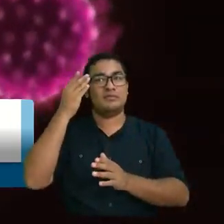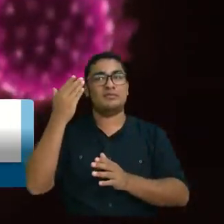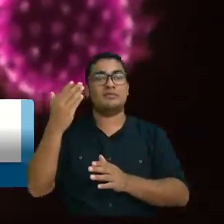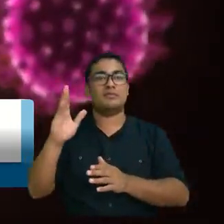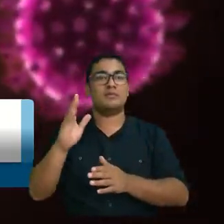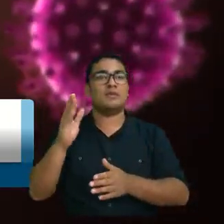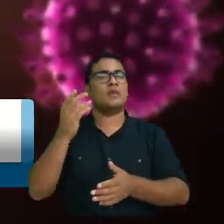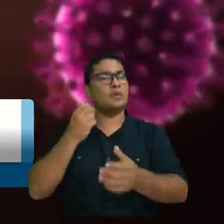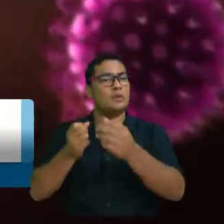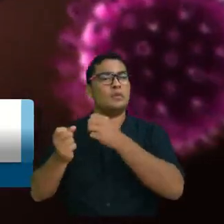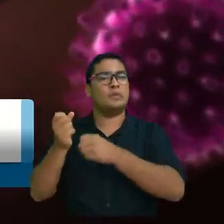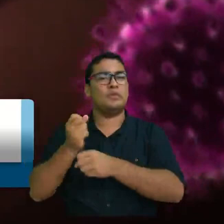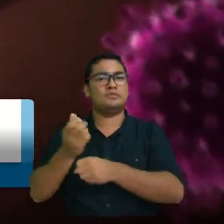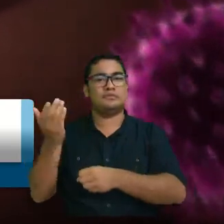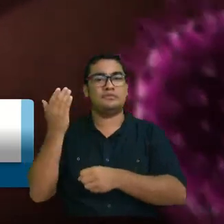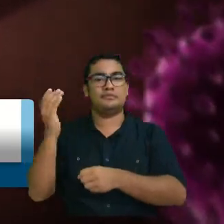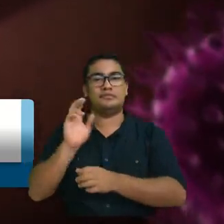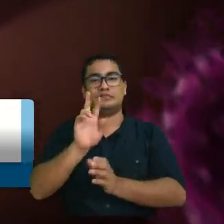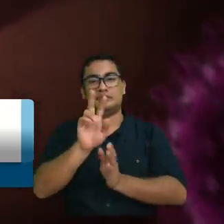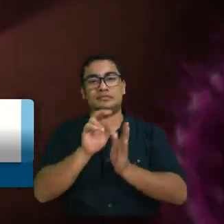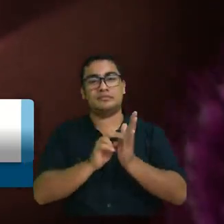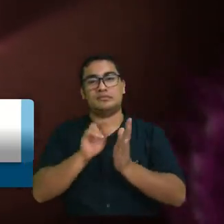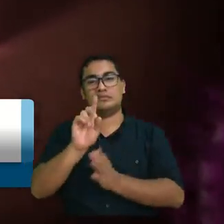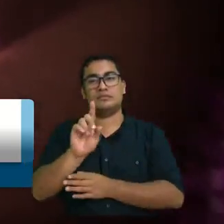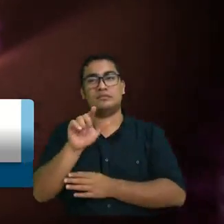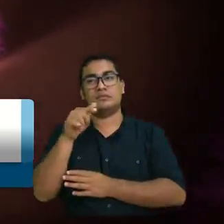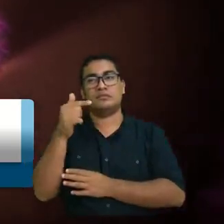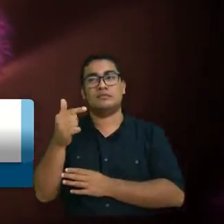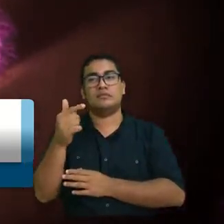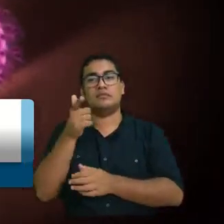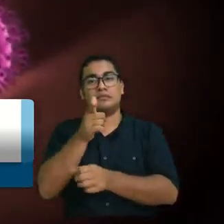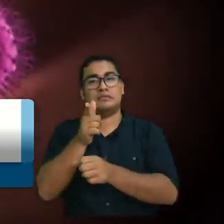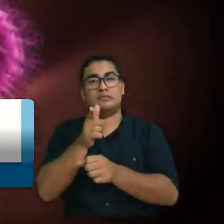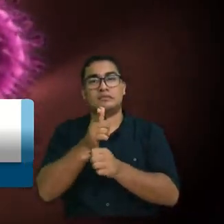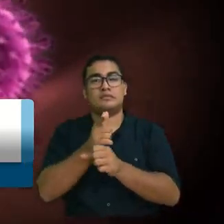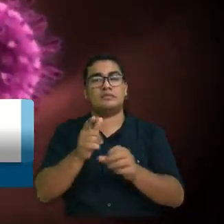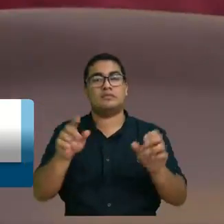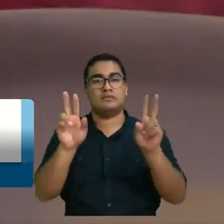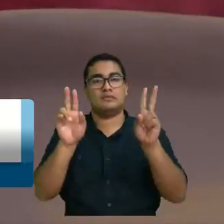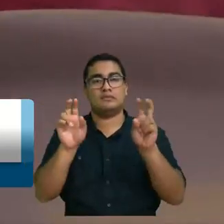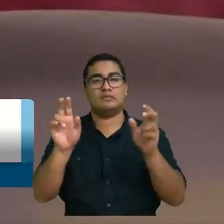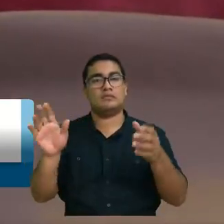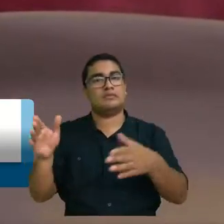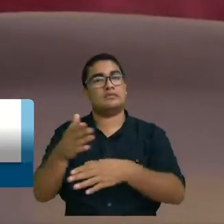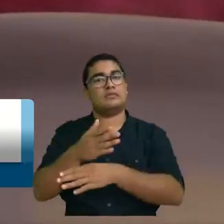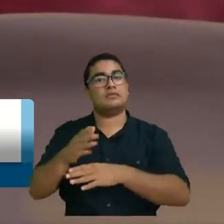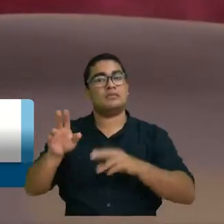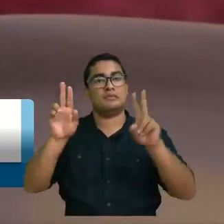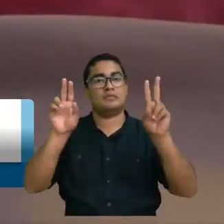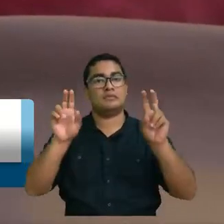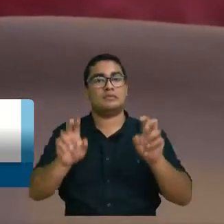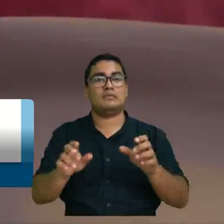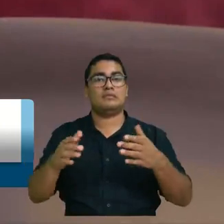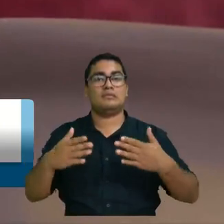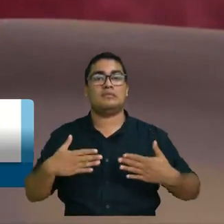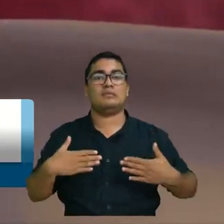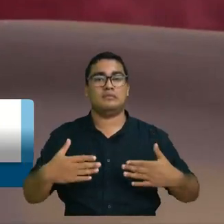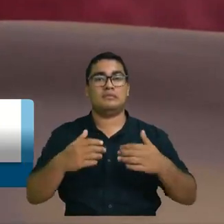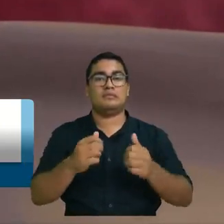lo conozco yo a usted desde el 2017, cuando hemos hecho el reportaje precisamente sobre varios temas de salud. En